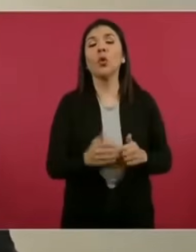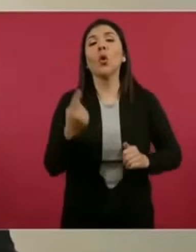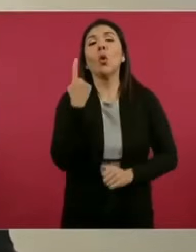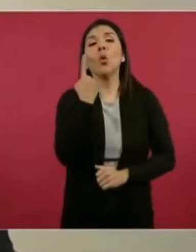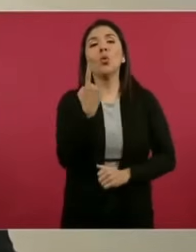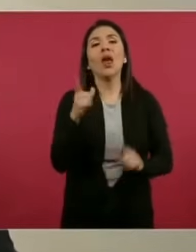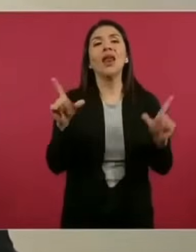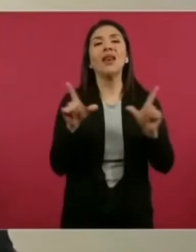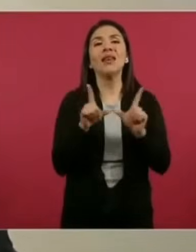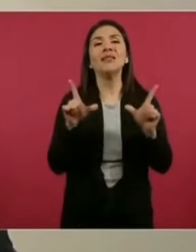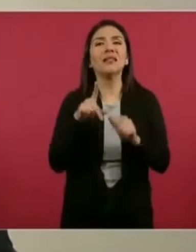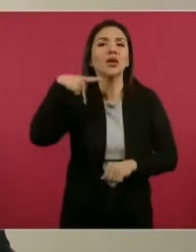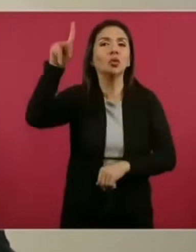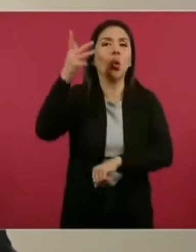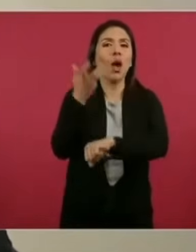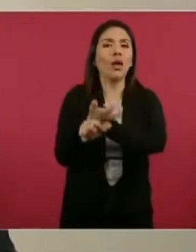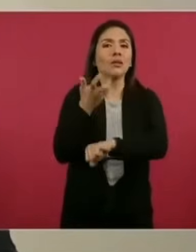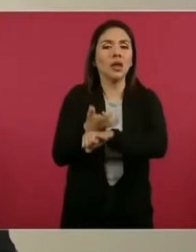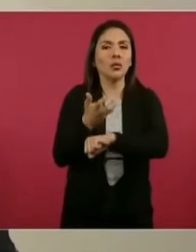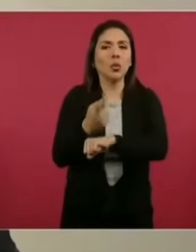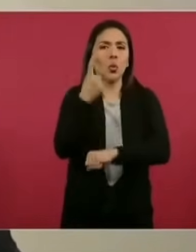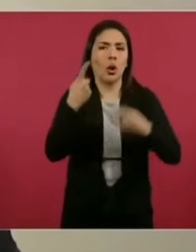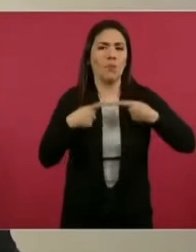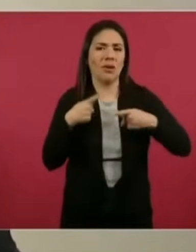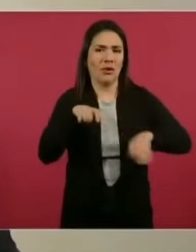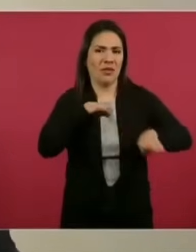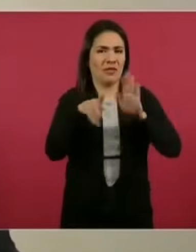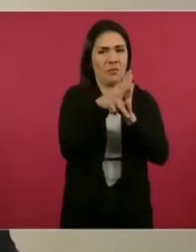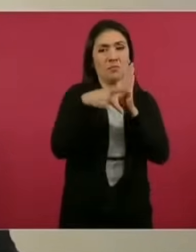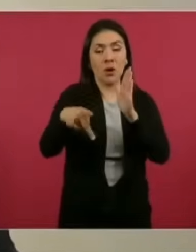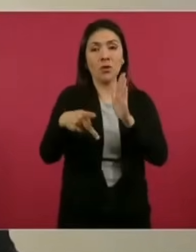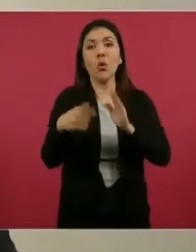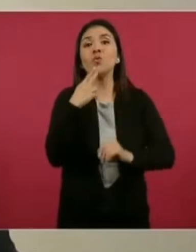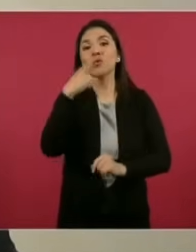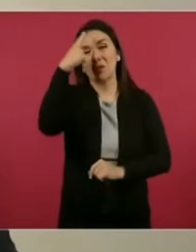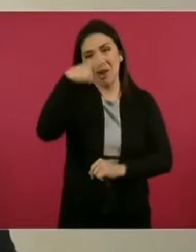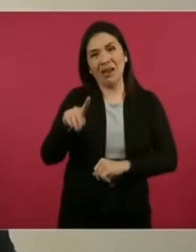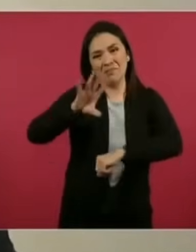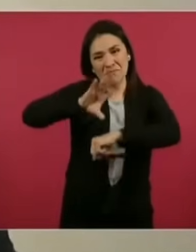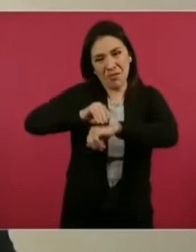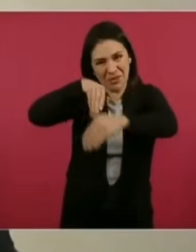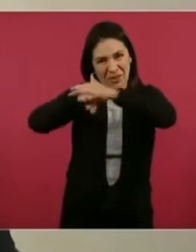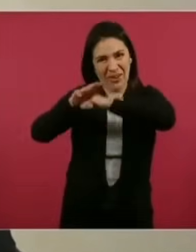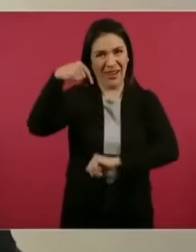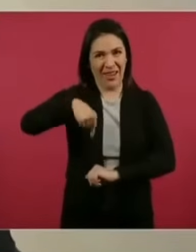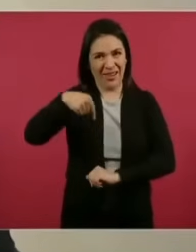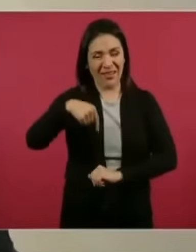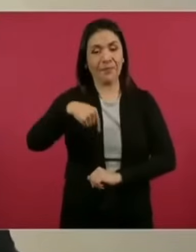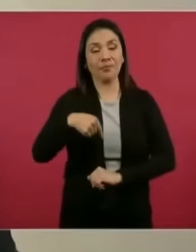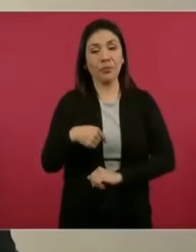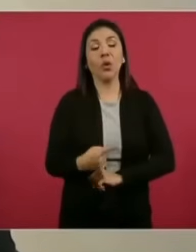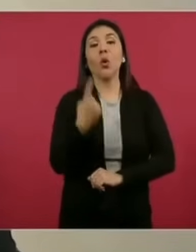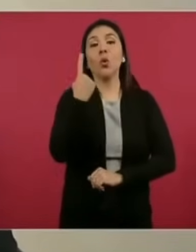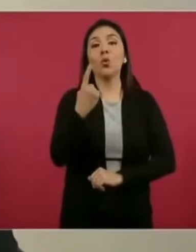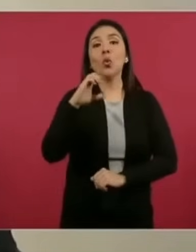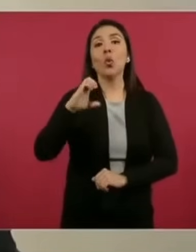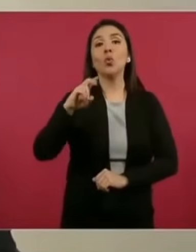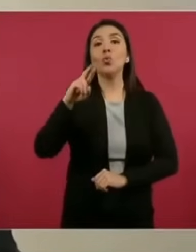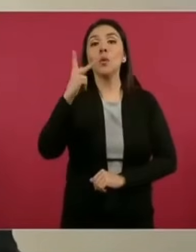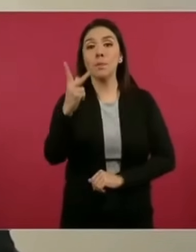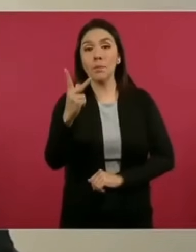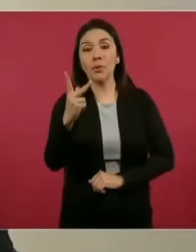licencia de Estados Unidos que un periodista utilizó para acreditar su identidad, una CURP